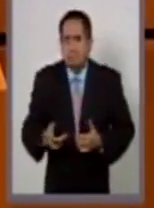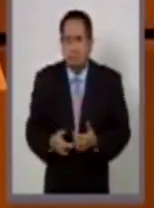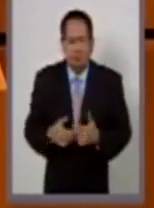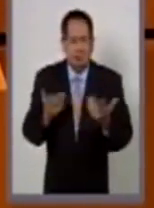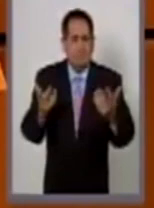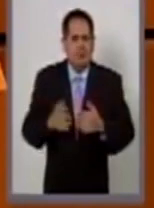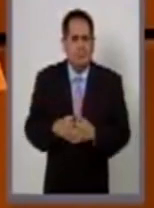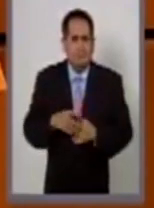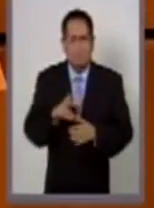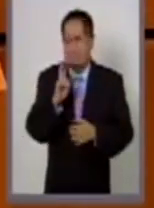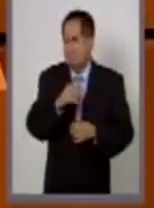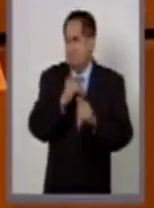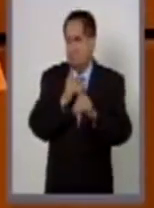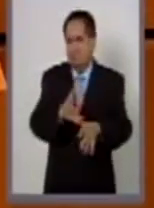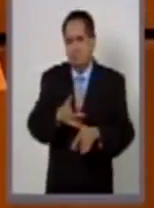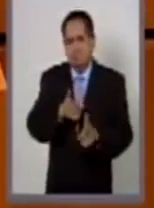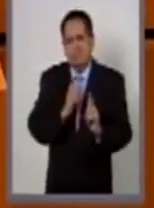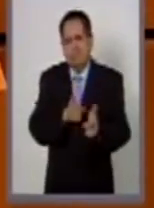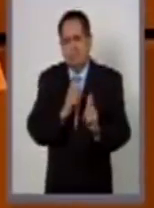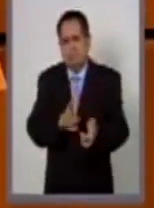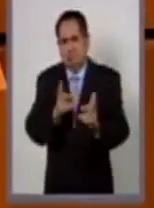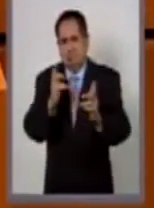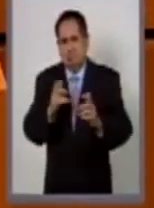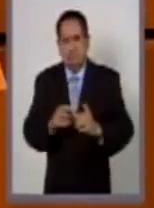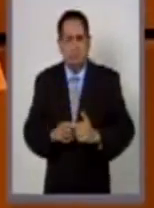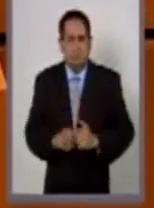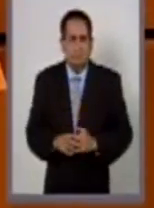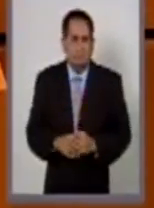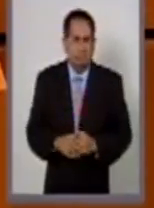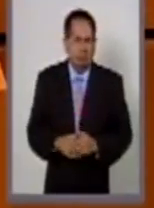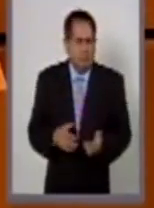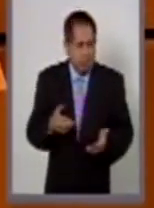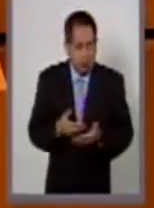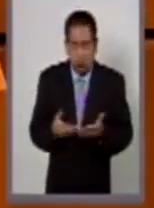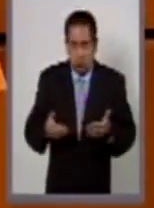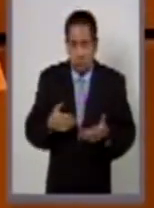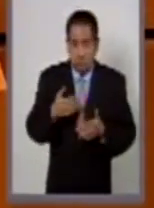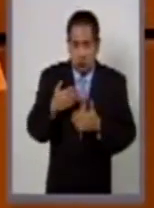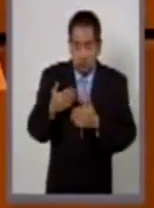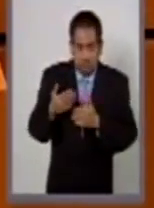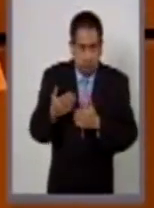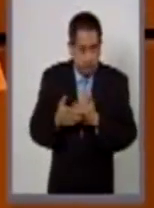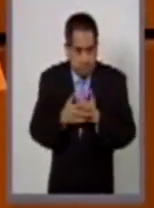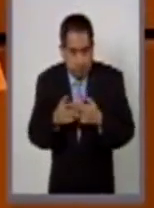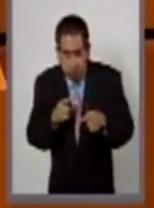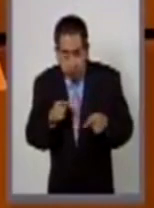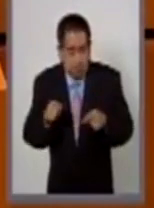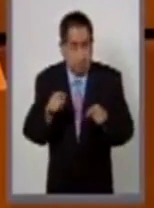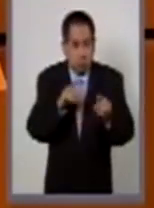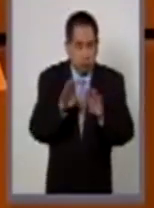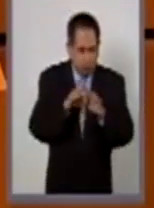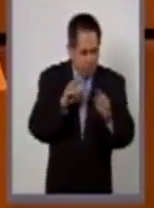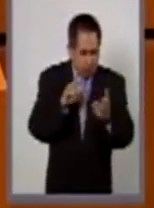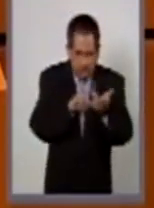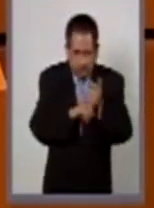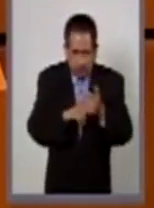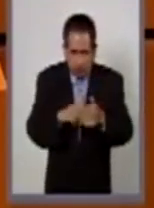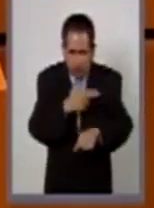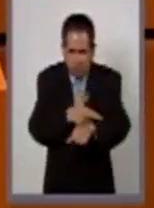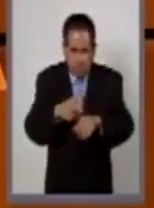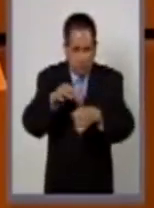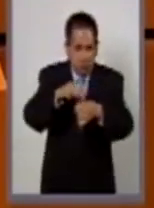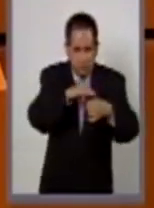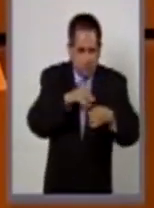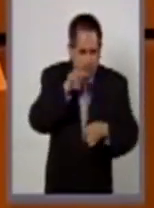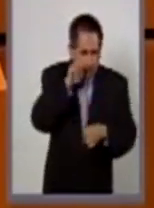Entonces, una burla total. Obviamente, cuando se vio el manejo de la